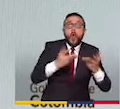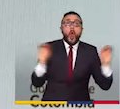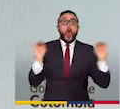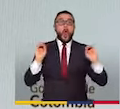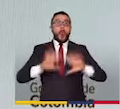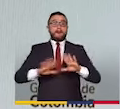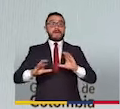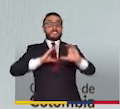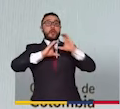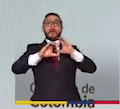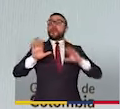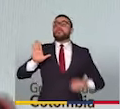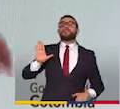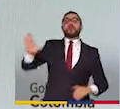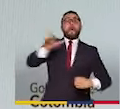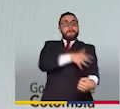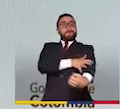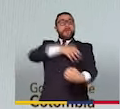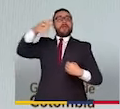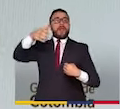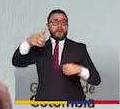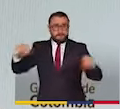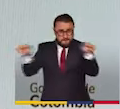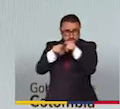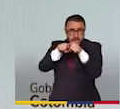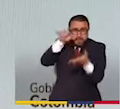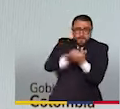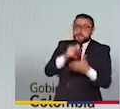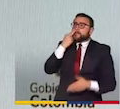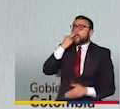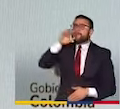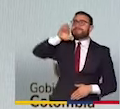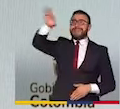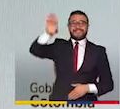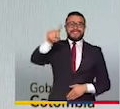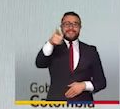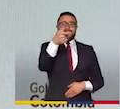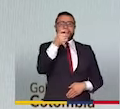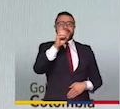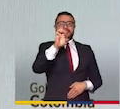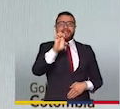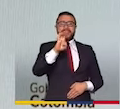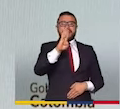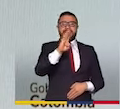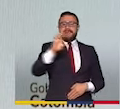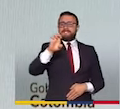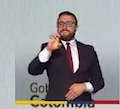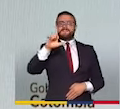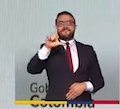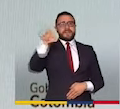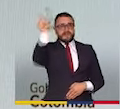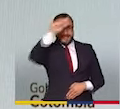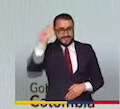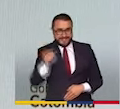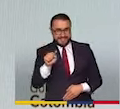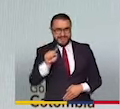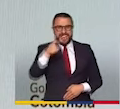poder, como lo hizo Goebbels, que fue lo que le pregunté a usted, doctor, director de la